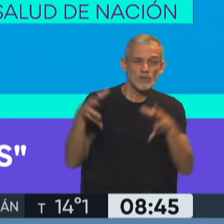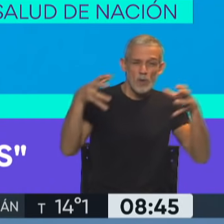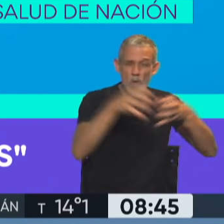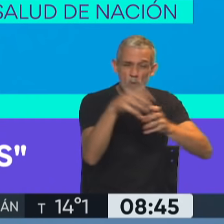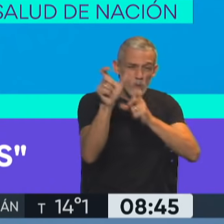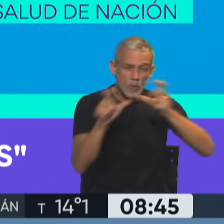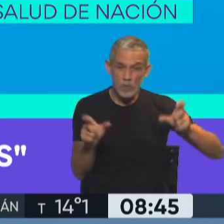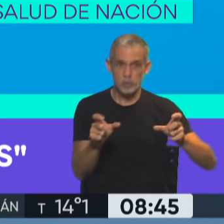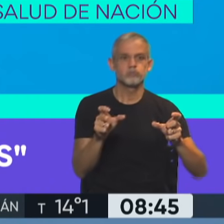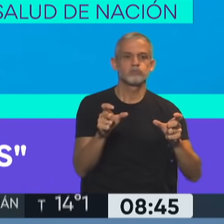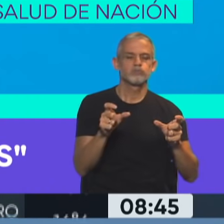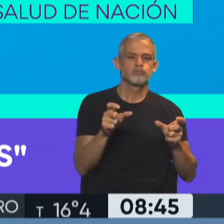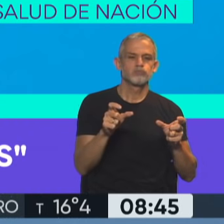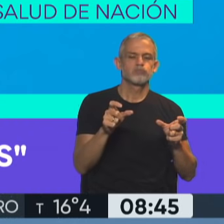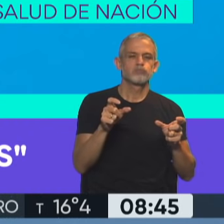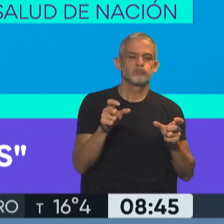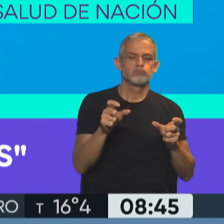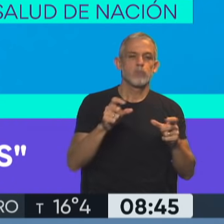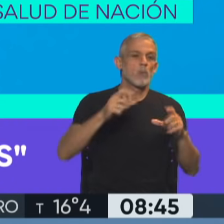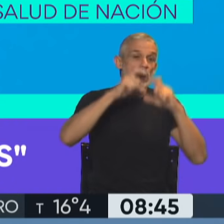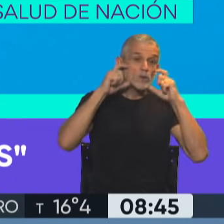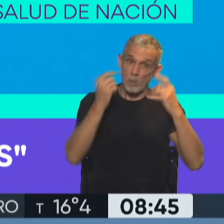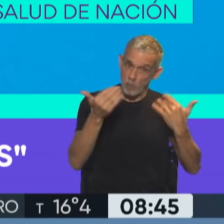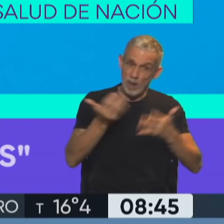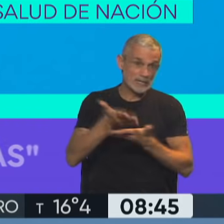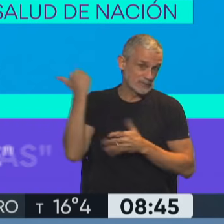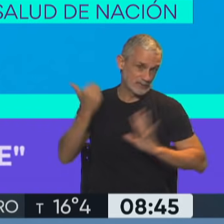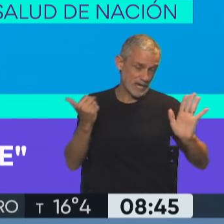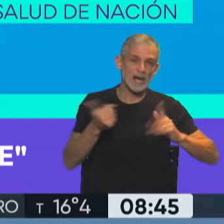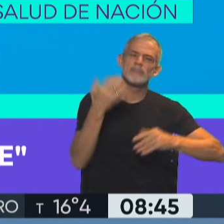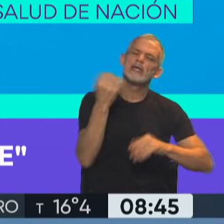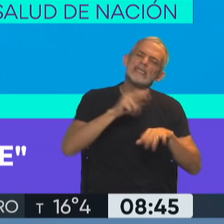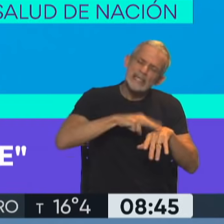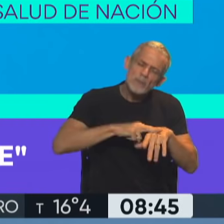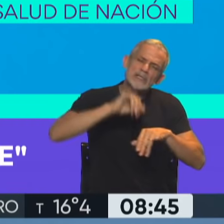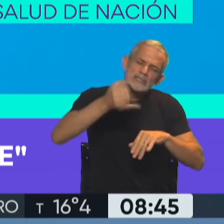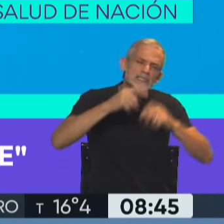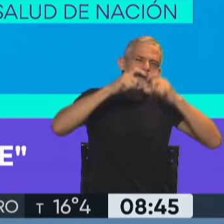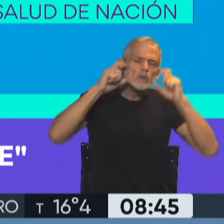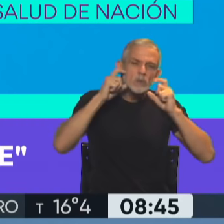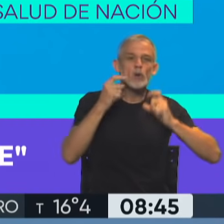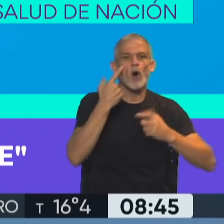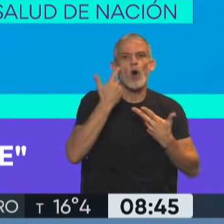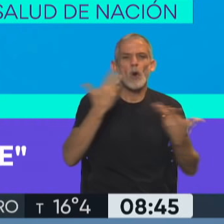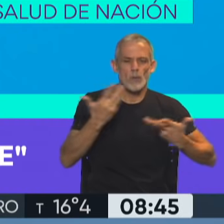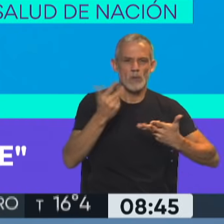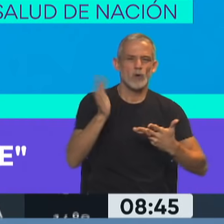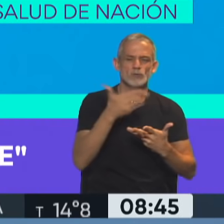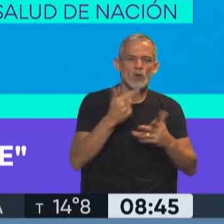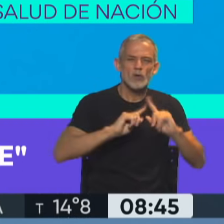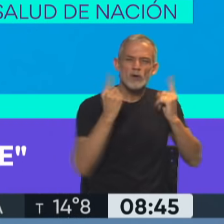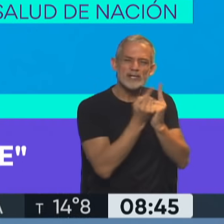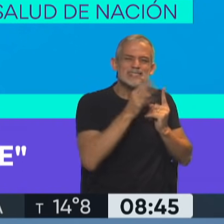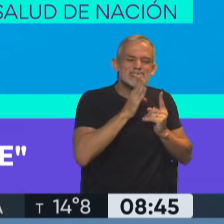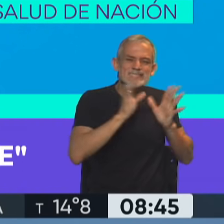de personas. Continúan recomendándose la obligatoriedad del tapabocas, por supuesto, en todos los espacios